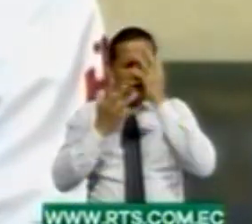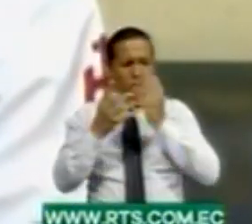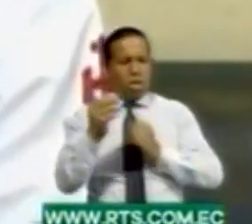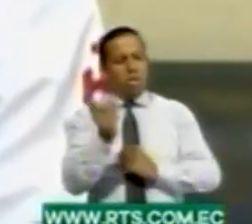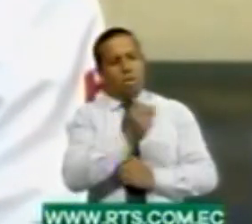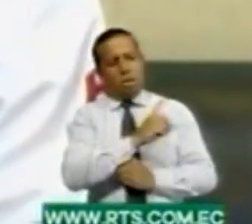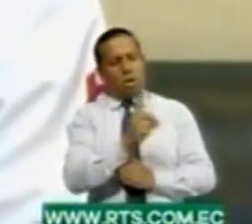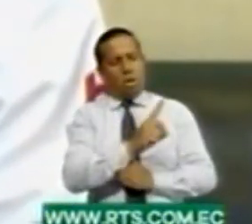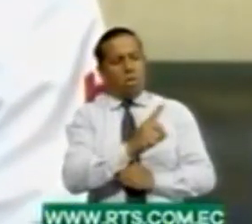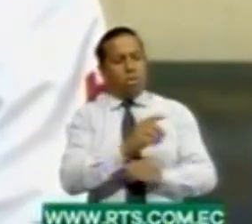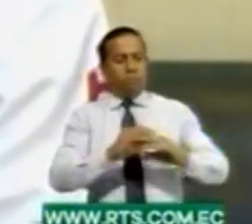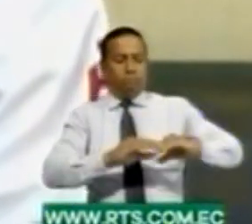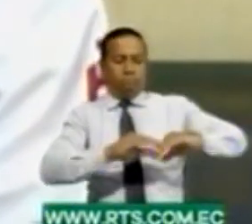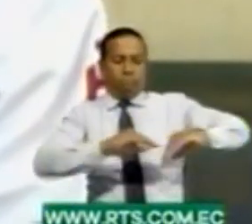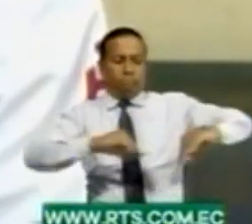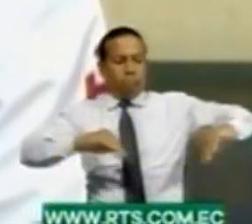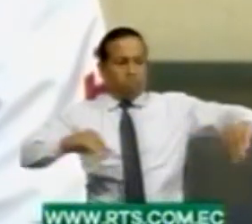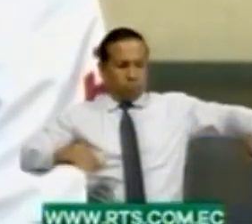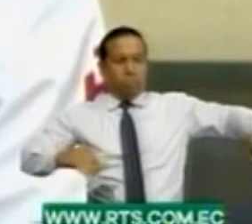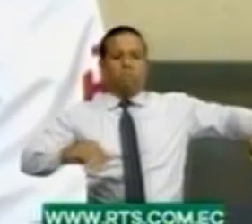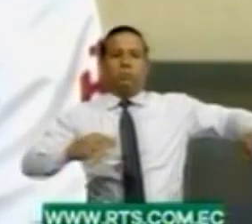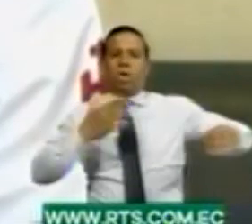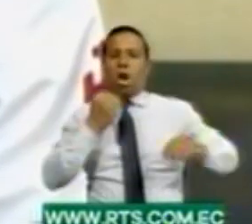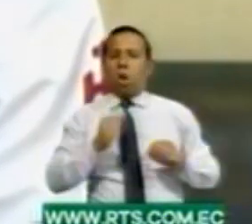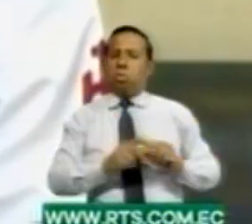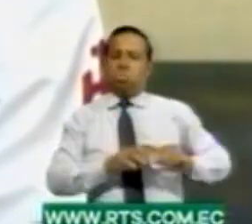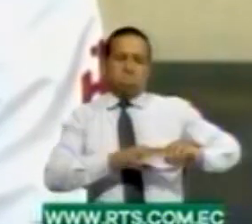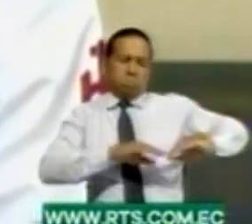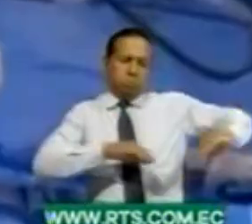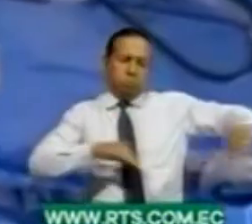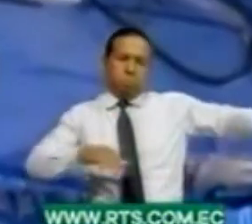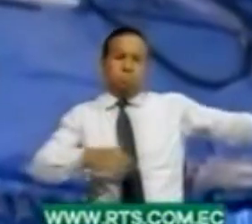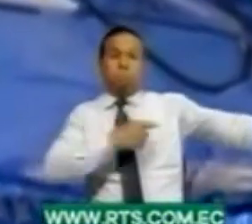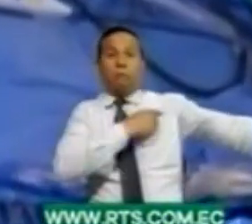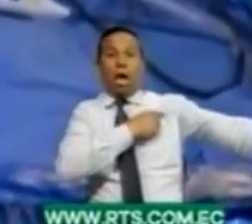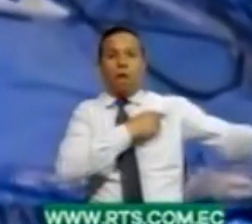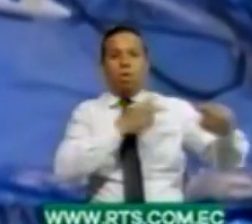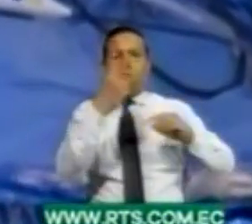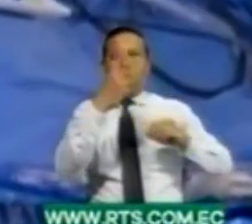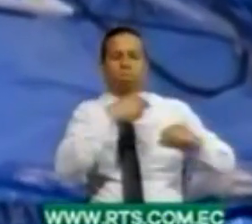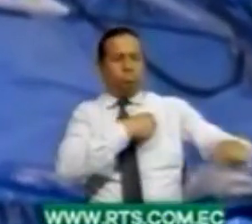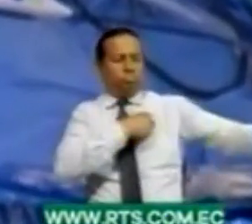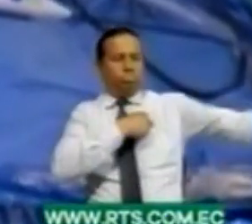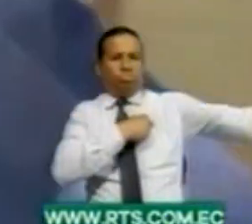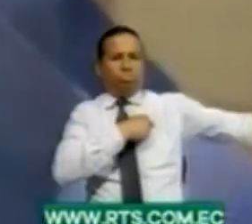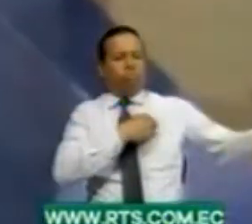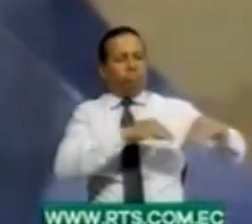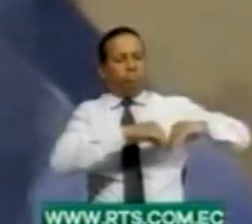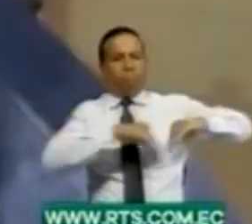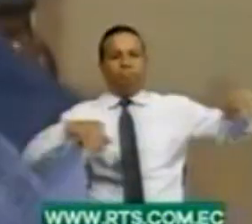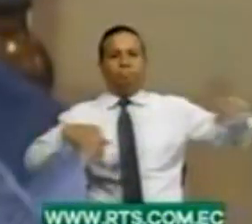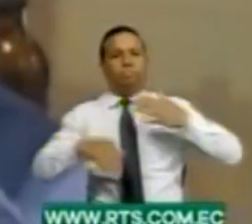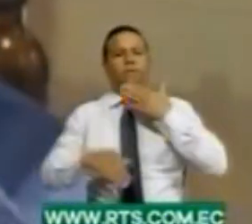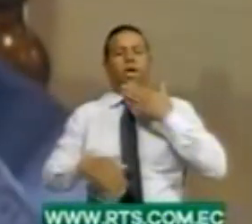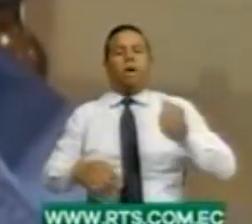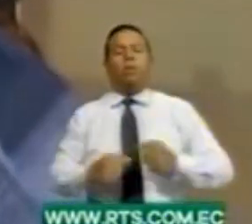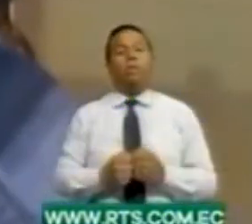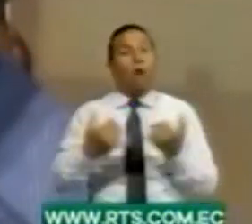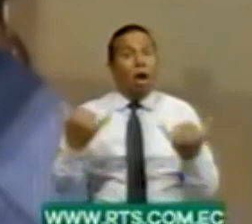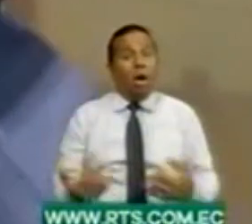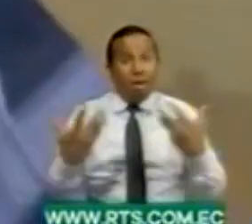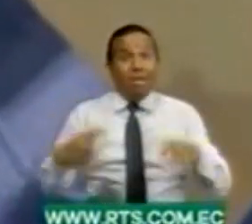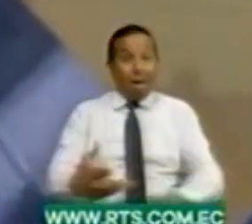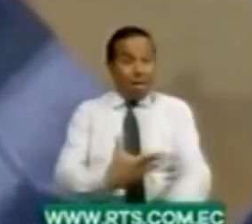mantenga una distancia de los otros pacientes de aproximadamente dos metros al momento no hay una vacuna o medicina que